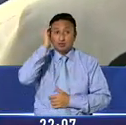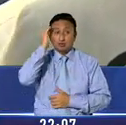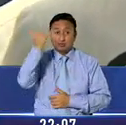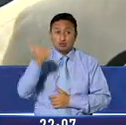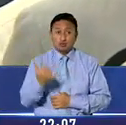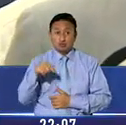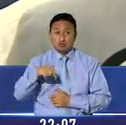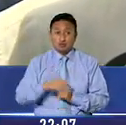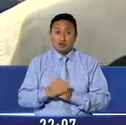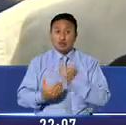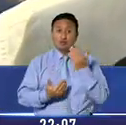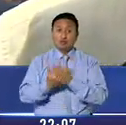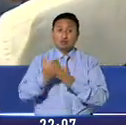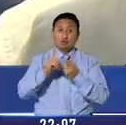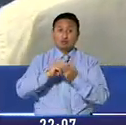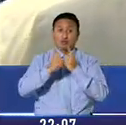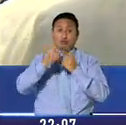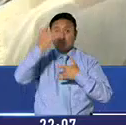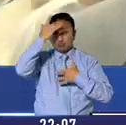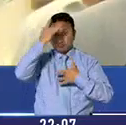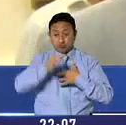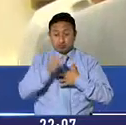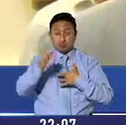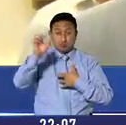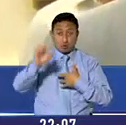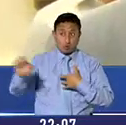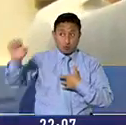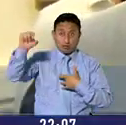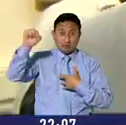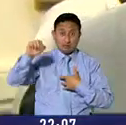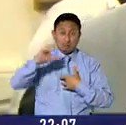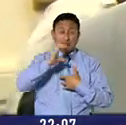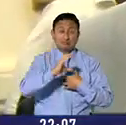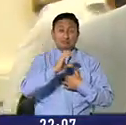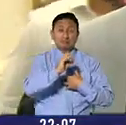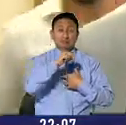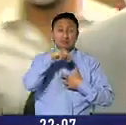tomará siempre, decisiones responsables y técnicas. Informó Ismenia Solórzano.